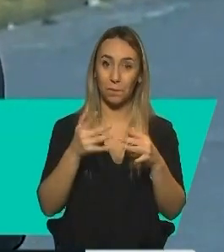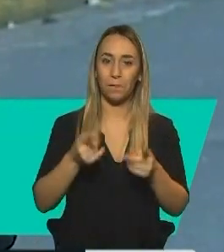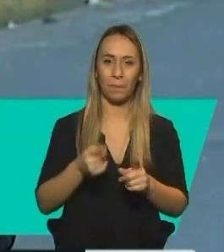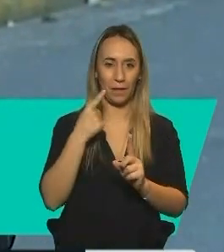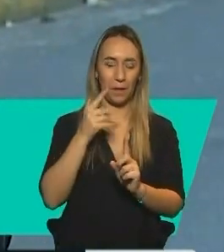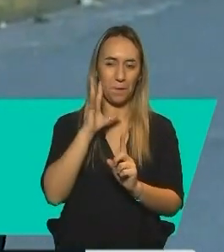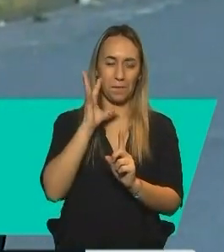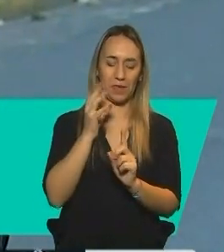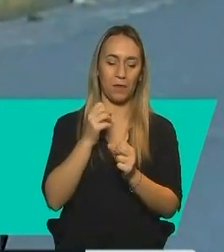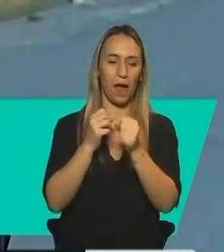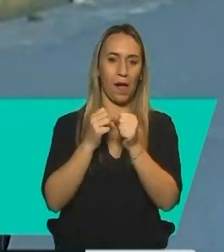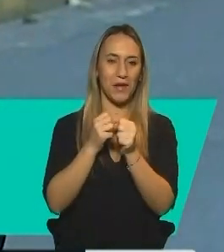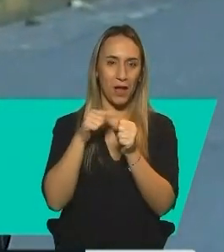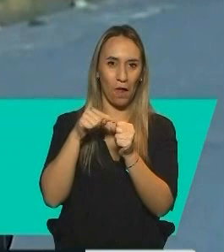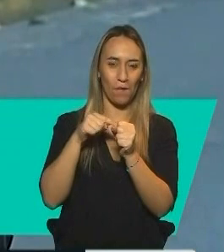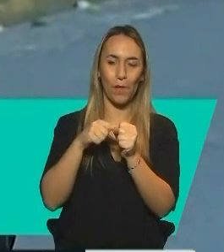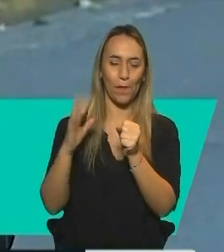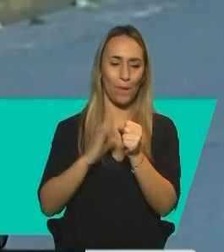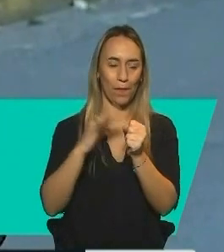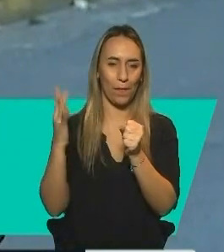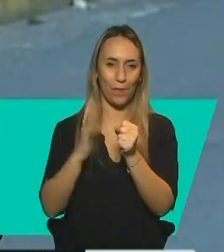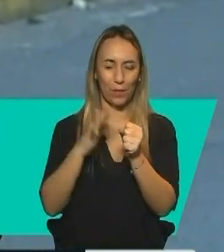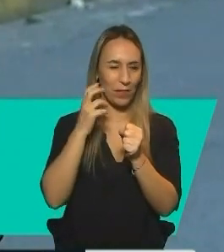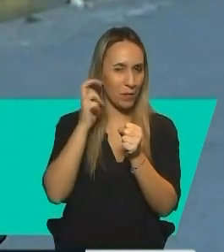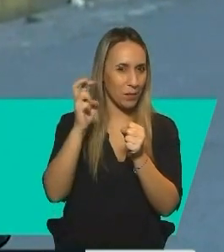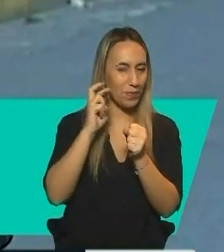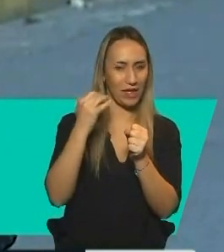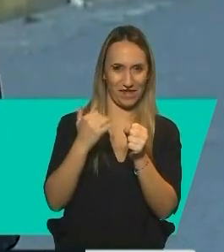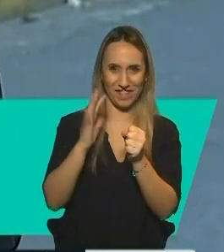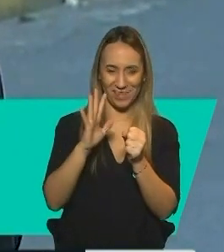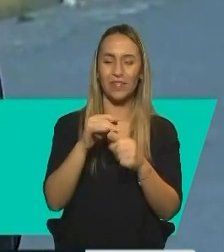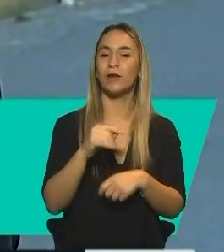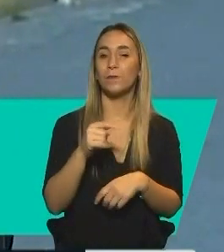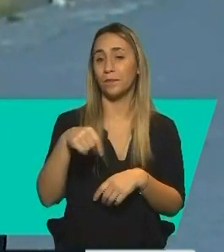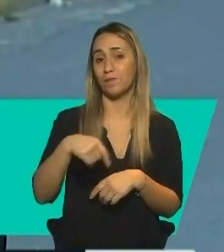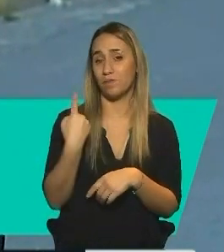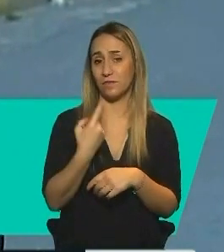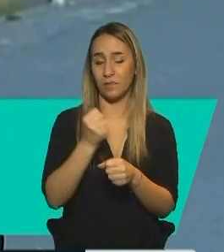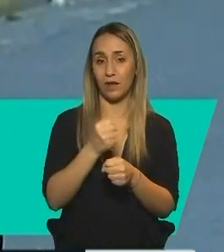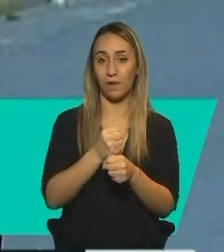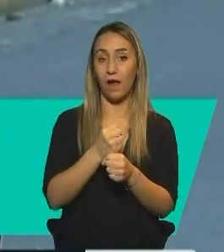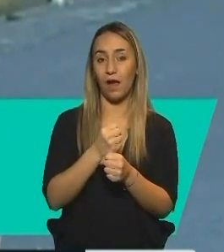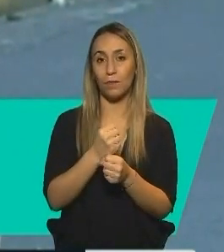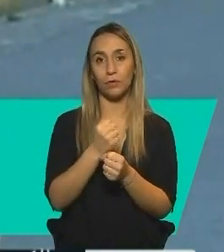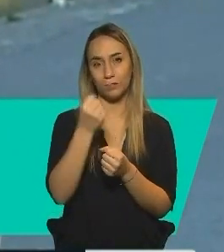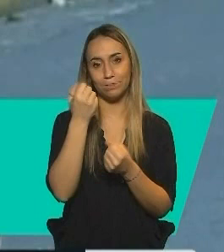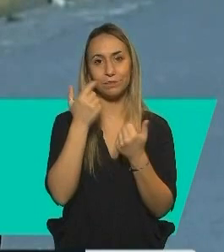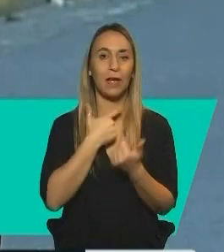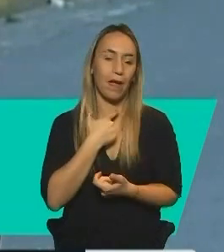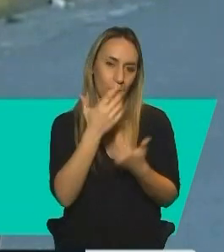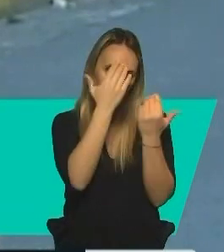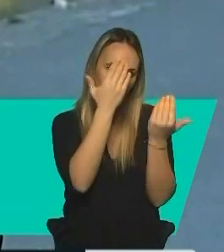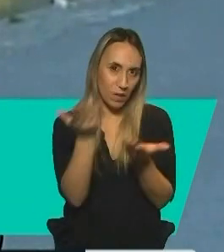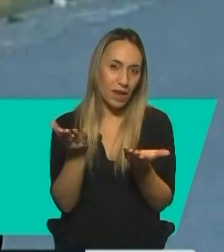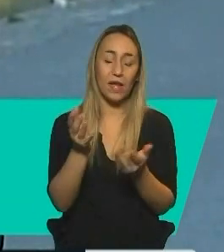audio, en los micrófonos. Estamos trabajando en este programa con el objetivo de homenajear a las